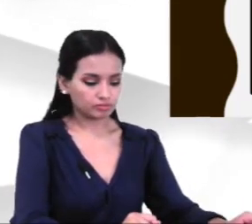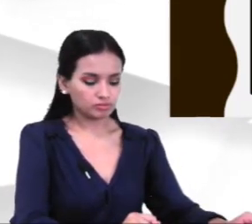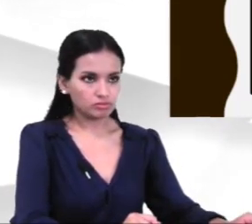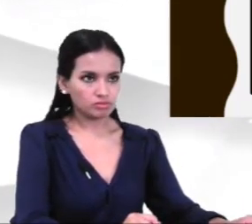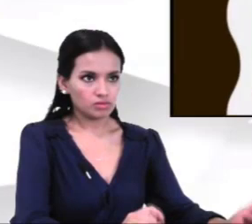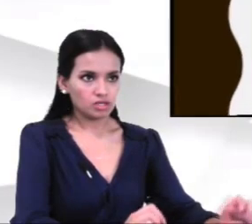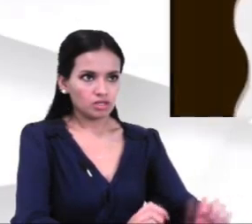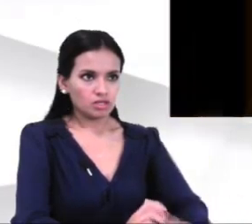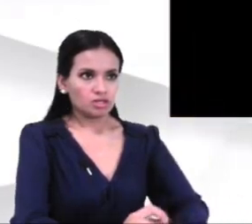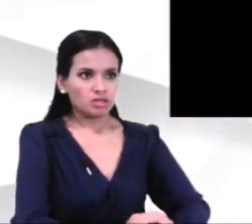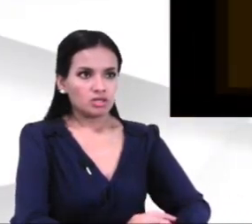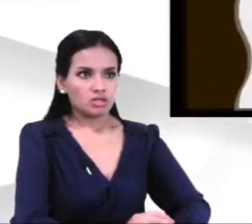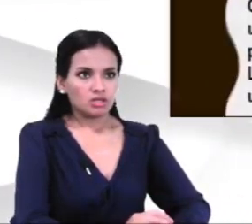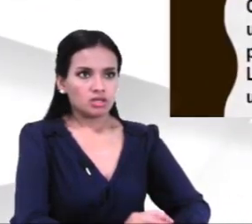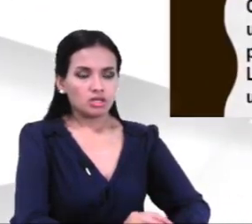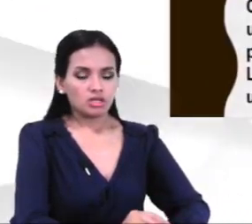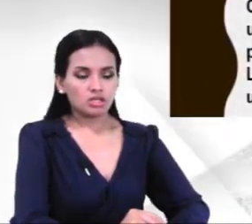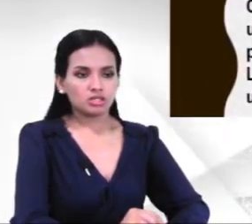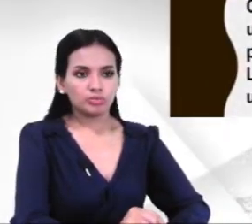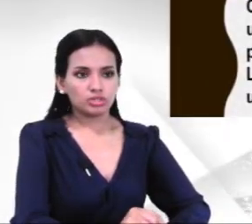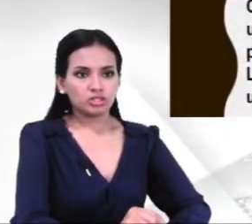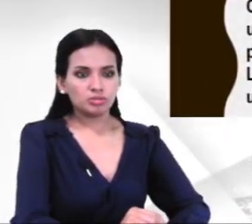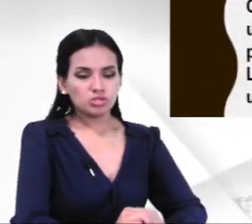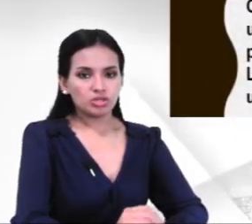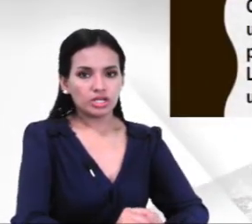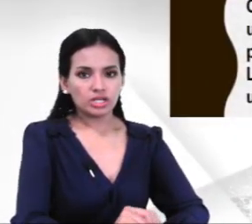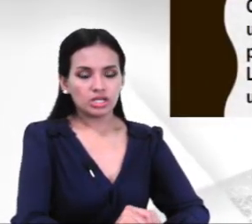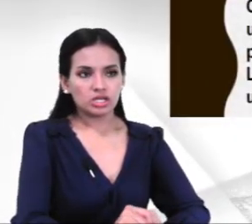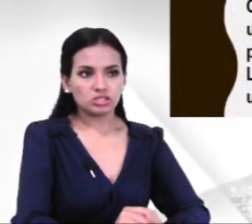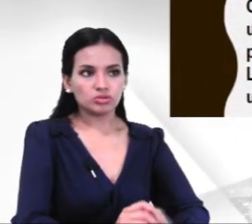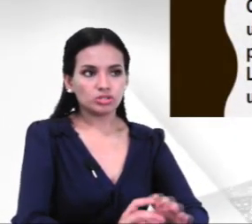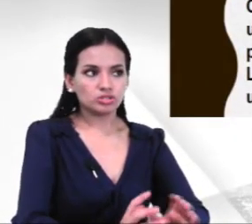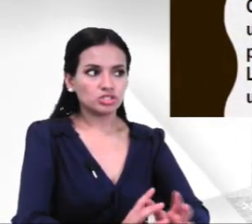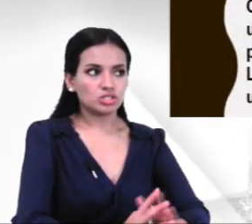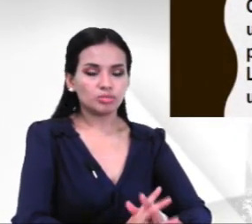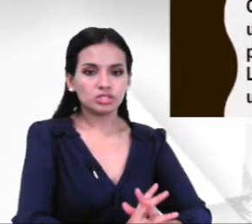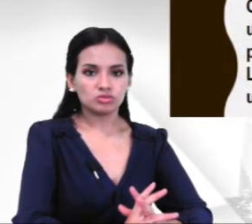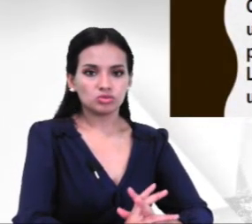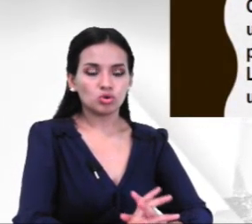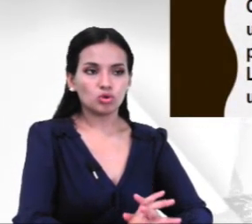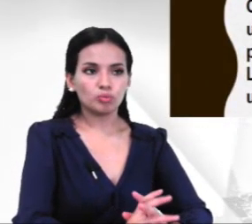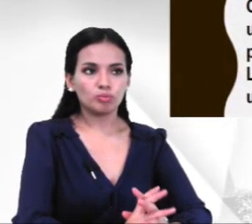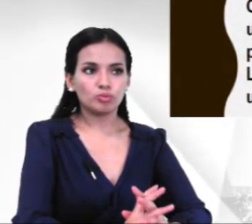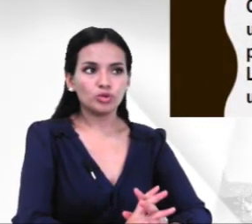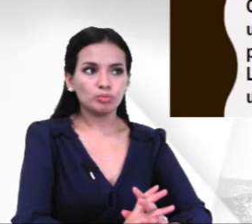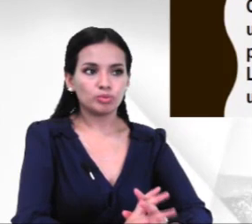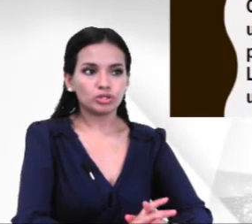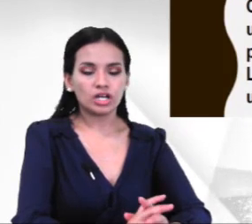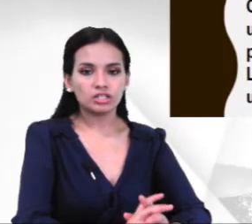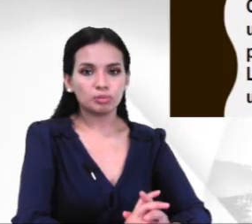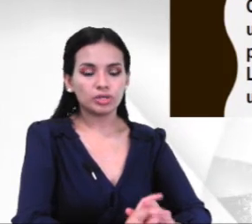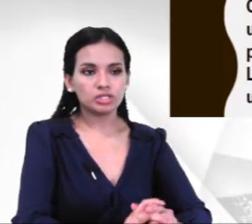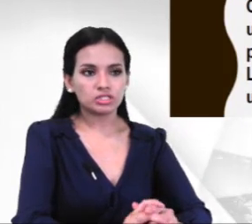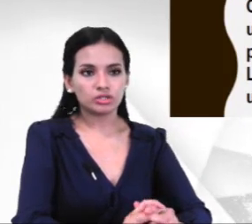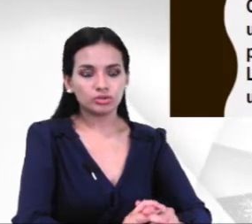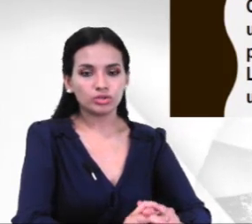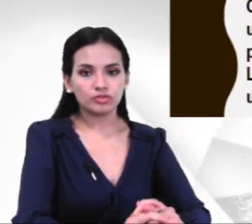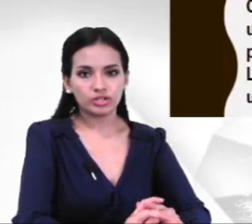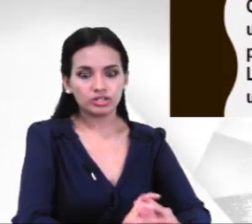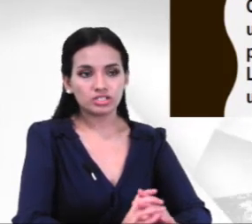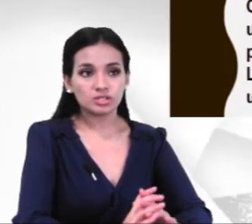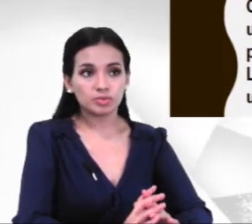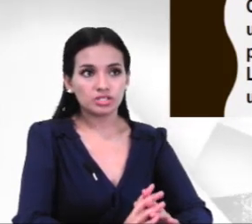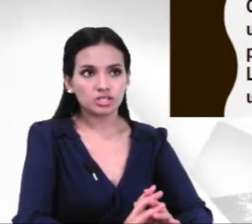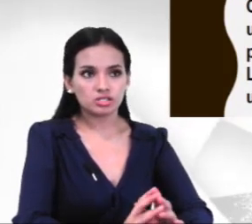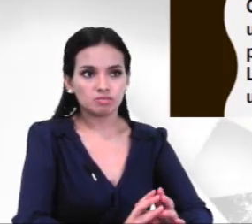orilla es importante mencionar que estos ecosistemas son muy importantes para el desarrollo